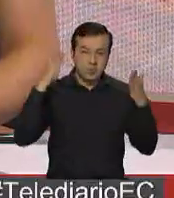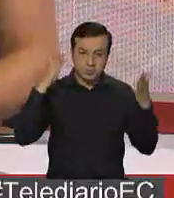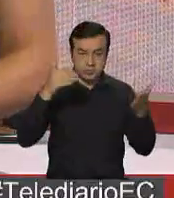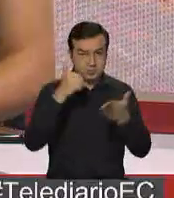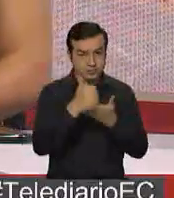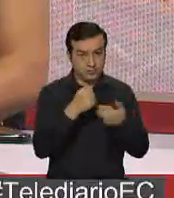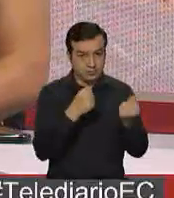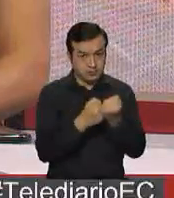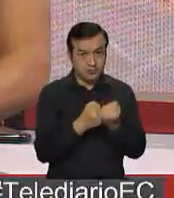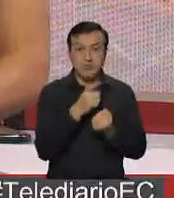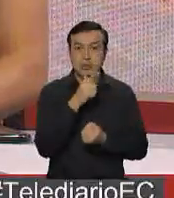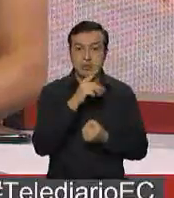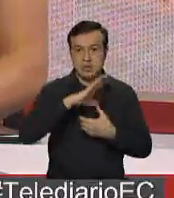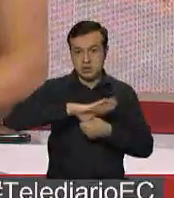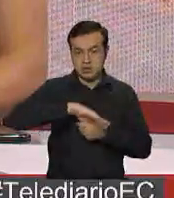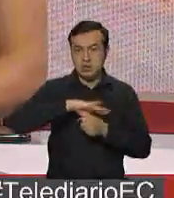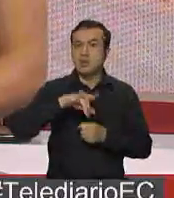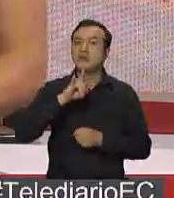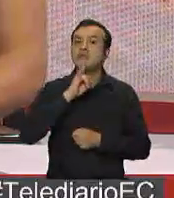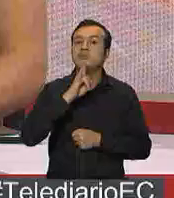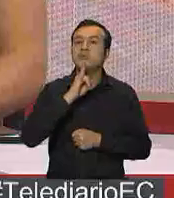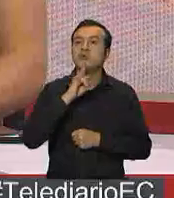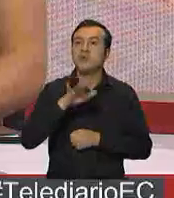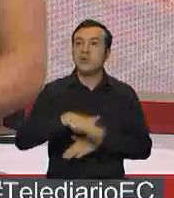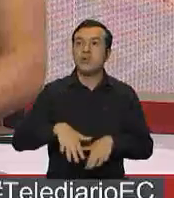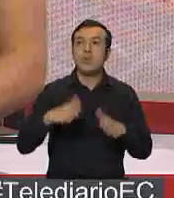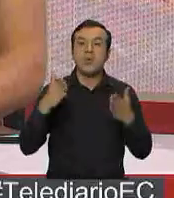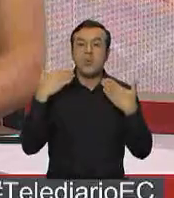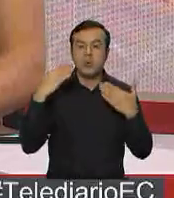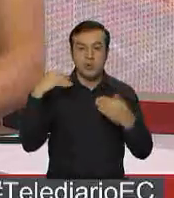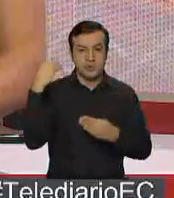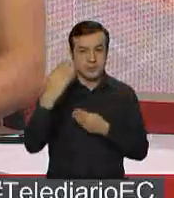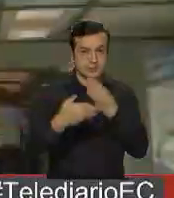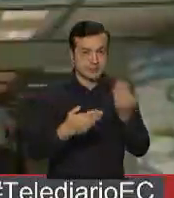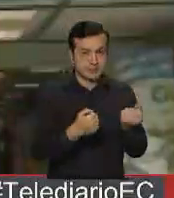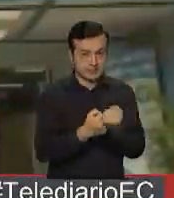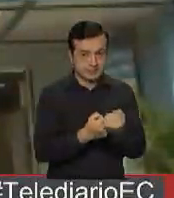La entrega la hizo el cónsul de Estados Unidos en el puerto principal.